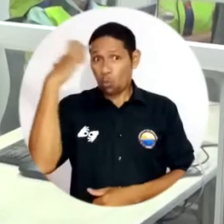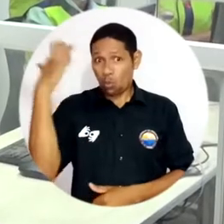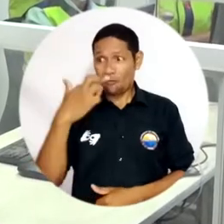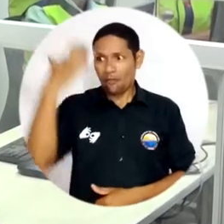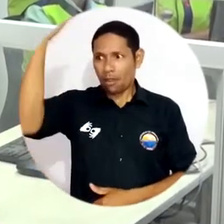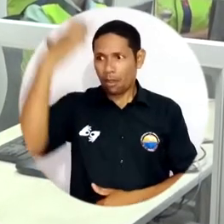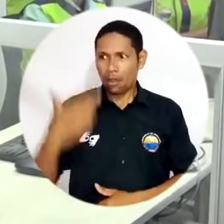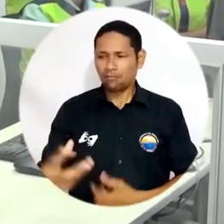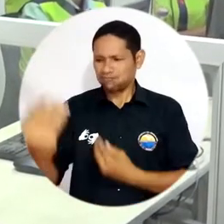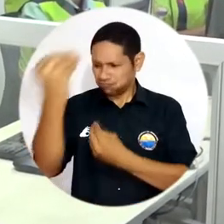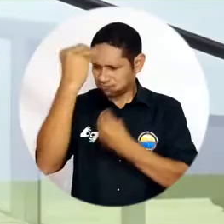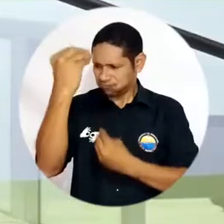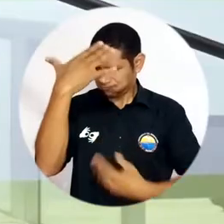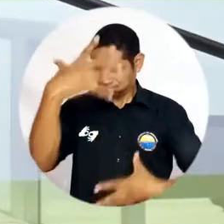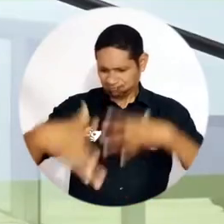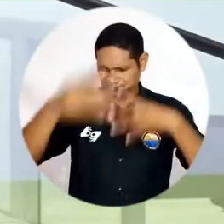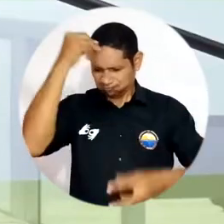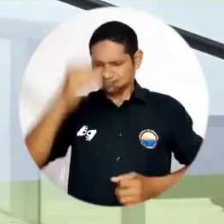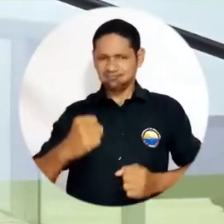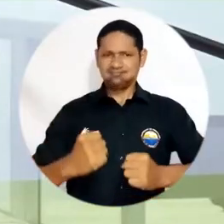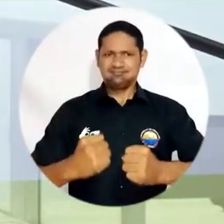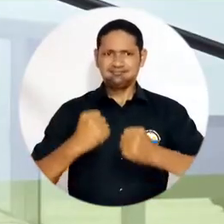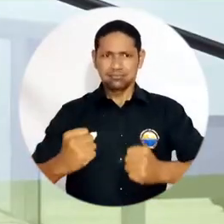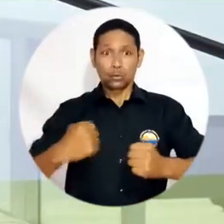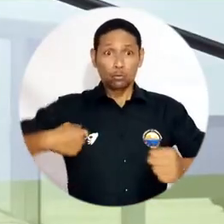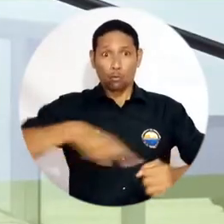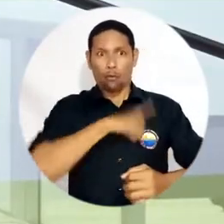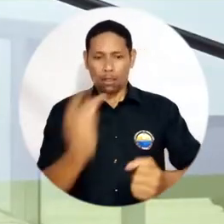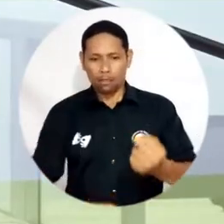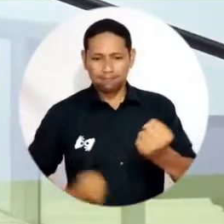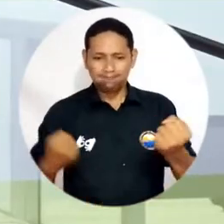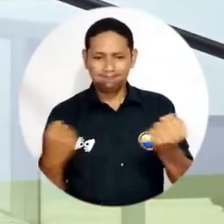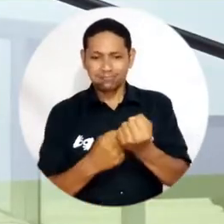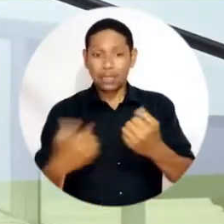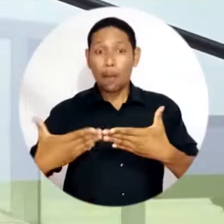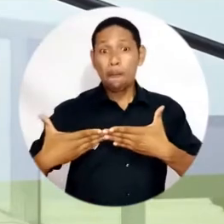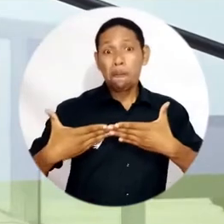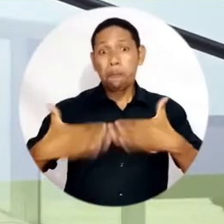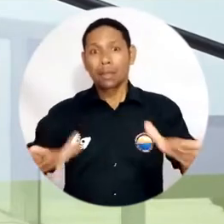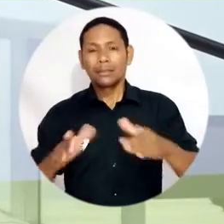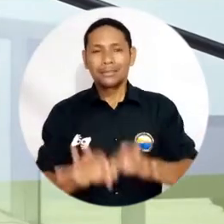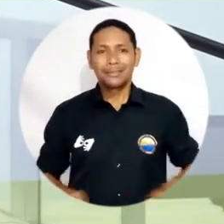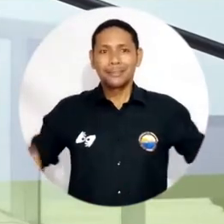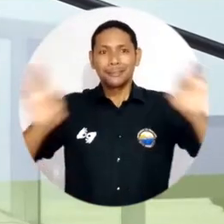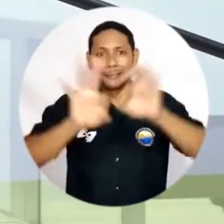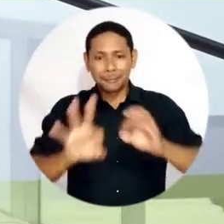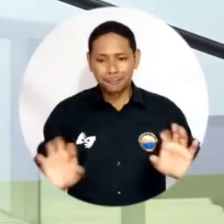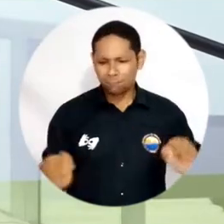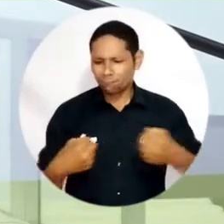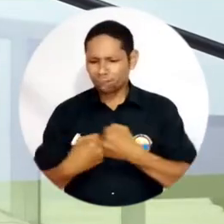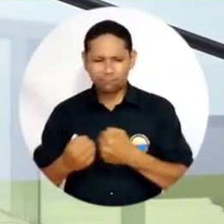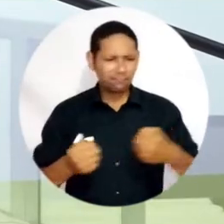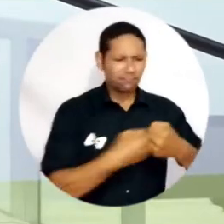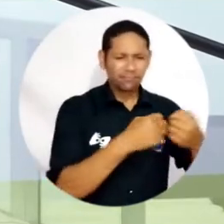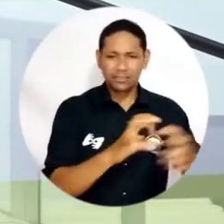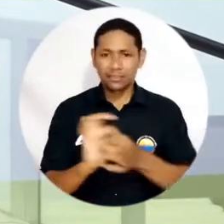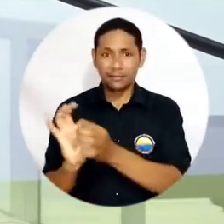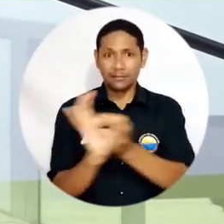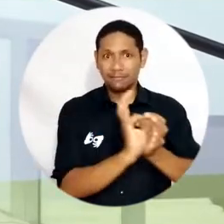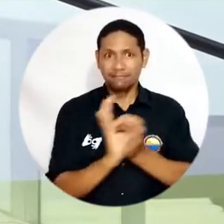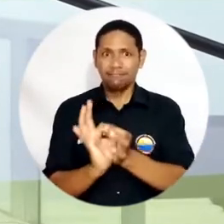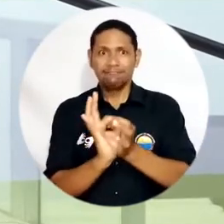suficientemente capacitados y por eso estamos respaldando esta iniciativa y estamos promoviendo